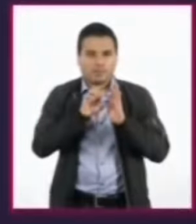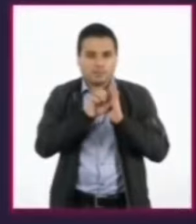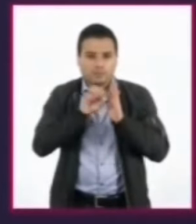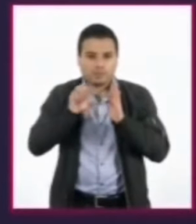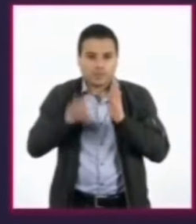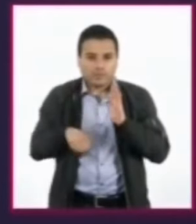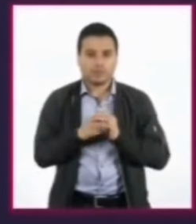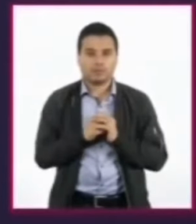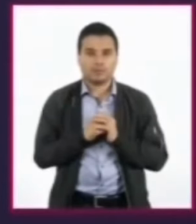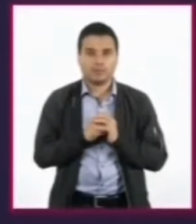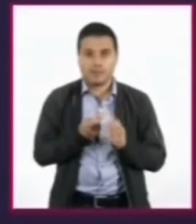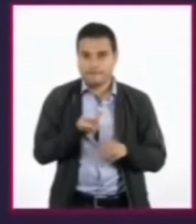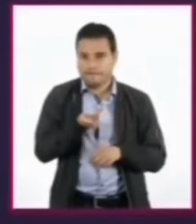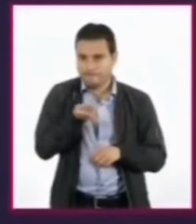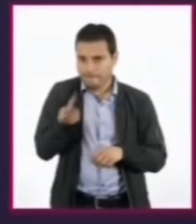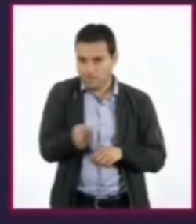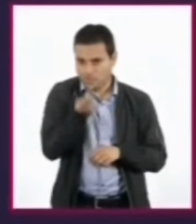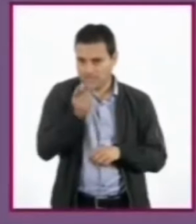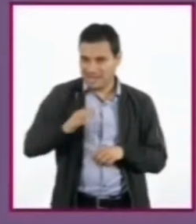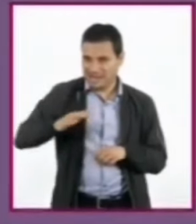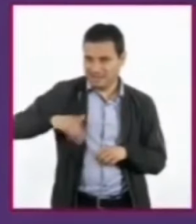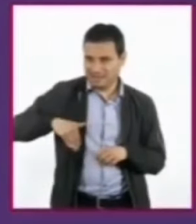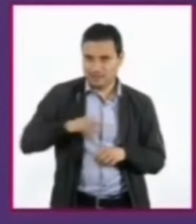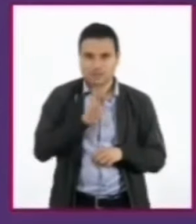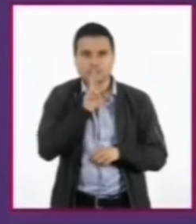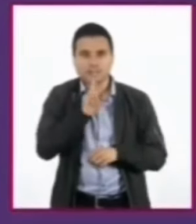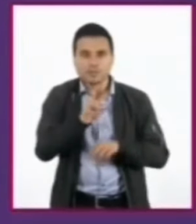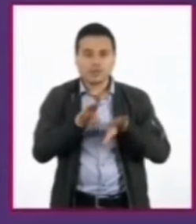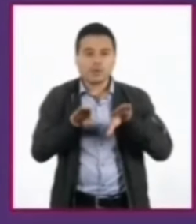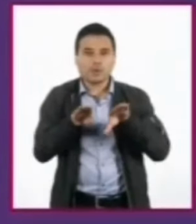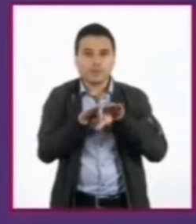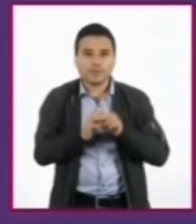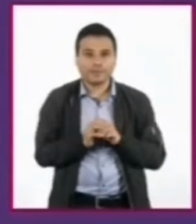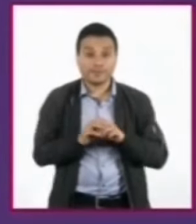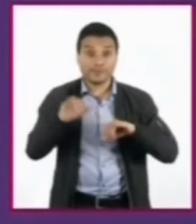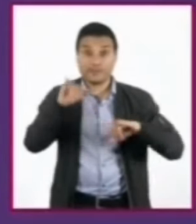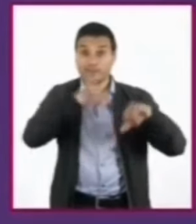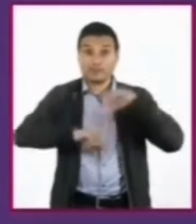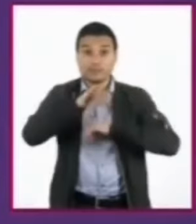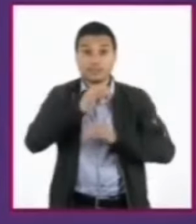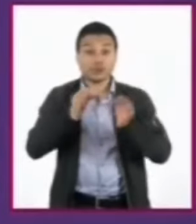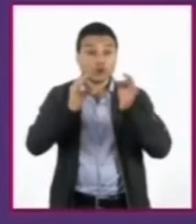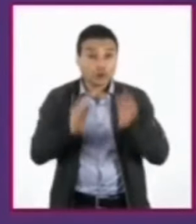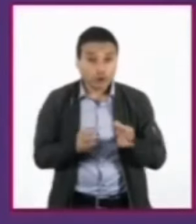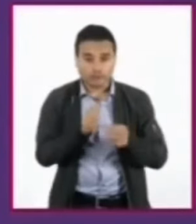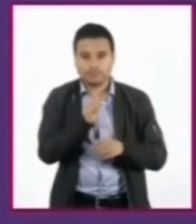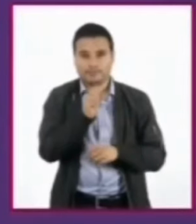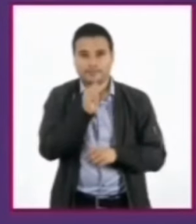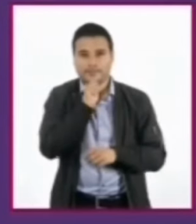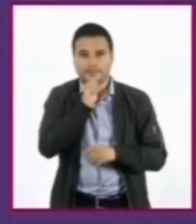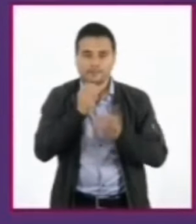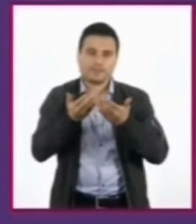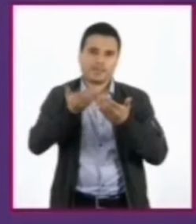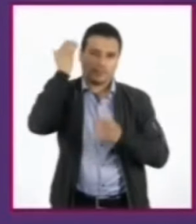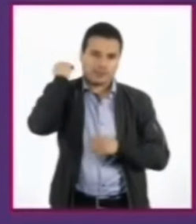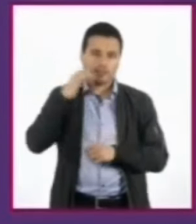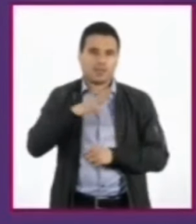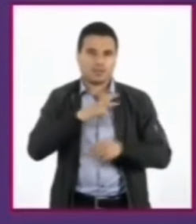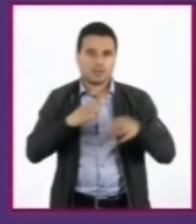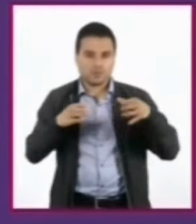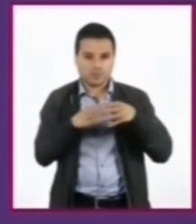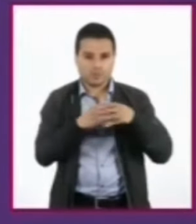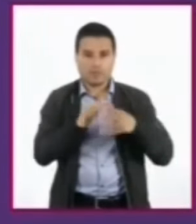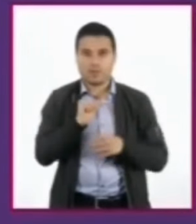para resolver la pregunta anterior? Antes de que naciera la química como ciencia, existió una práctica conocida como